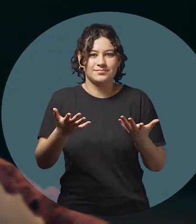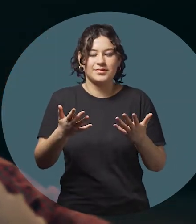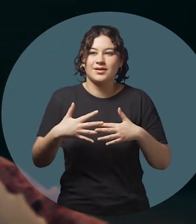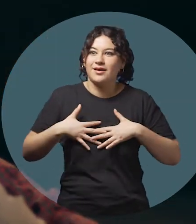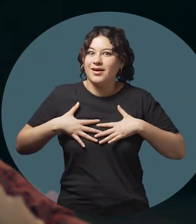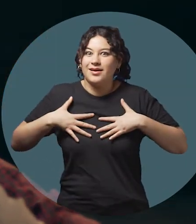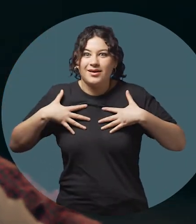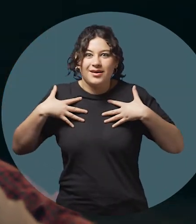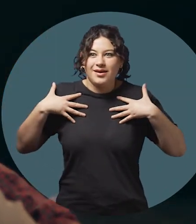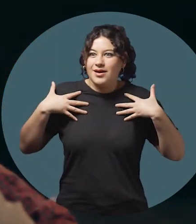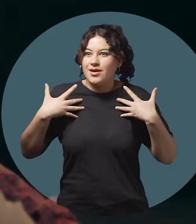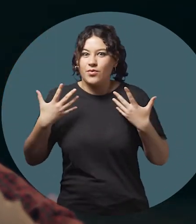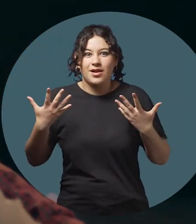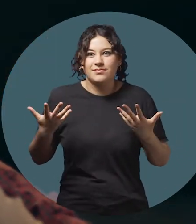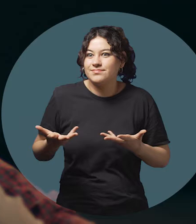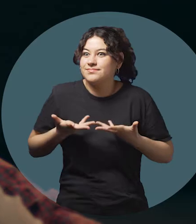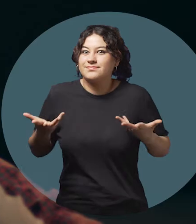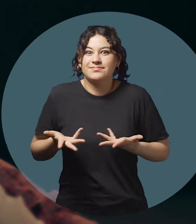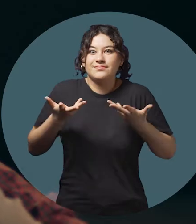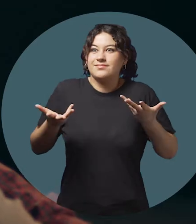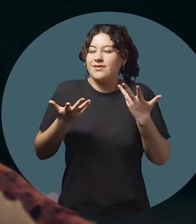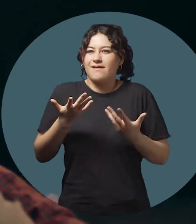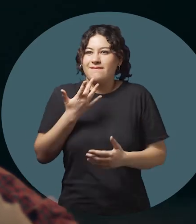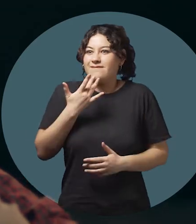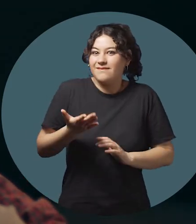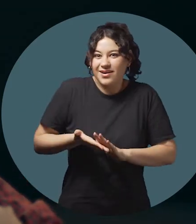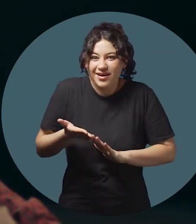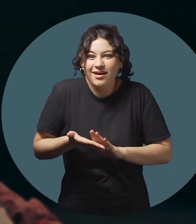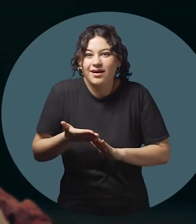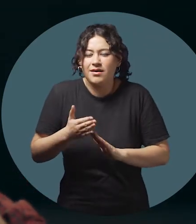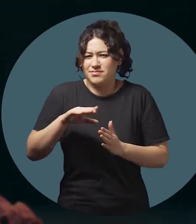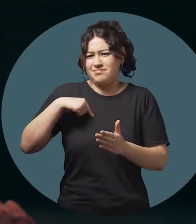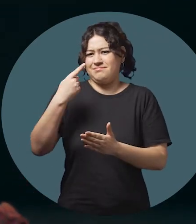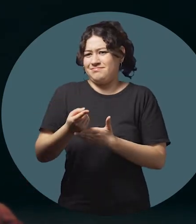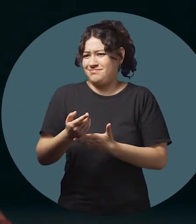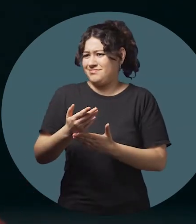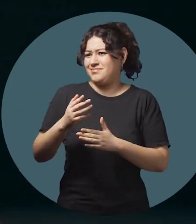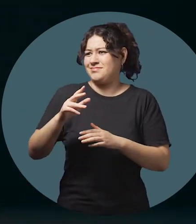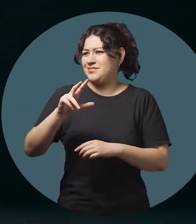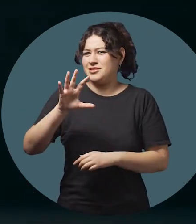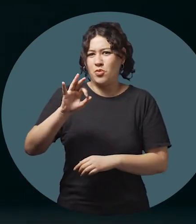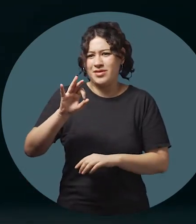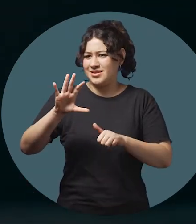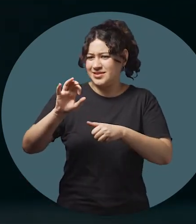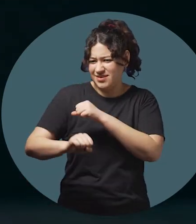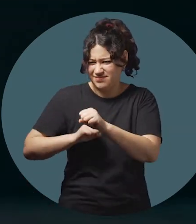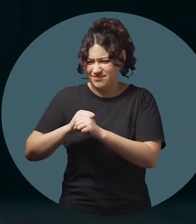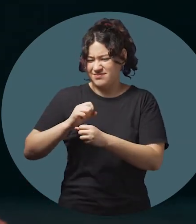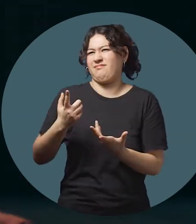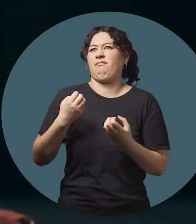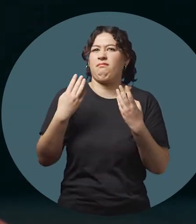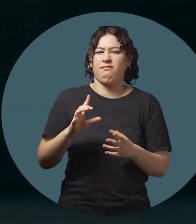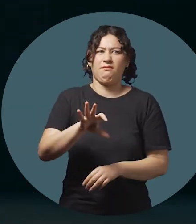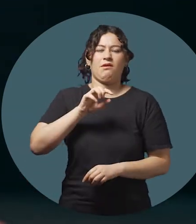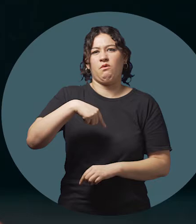tan emocionante y activo y tan espectacular, claro, a veces después a los 50, 60 años decís, ¿por qué no elegí